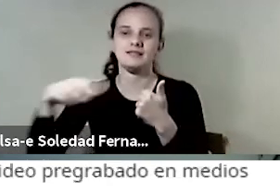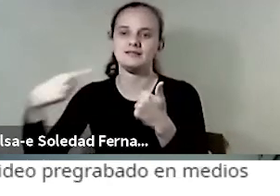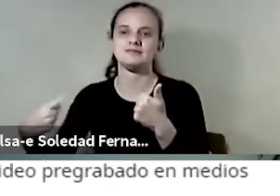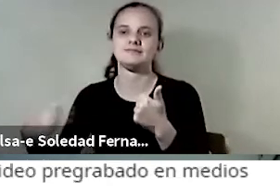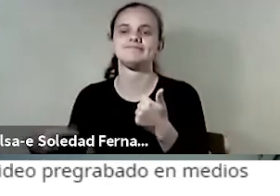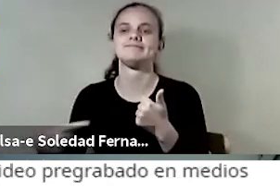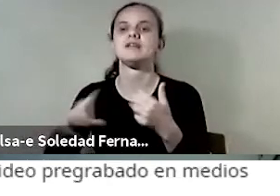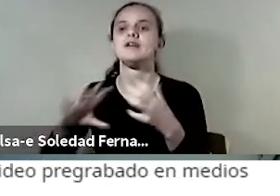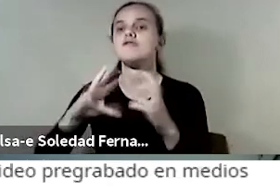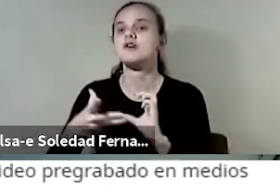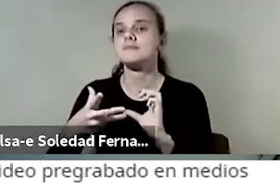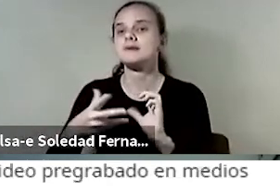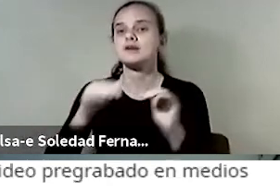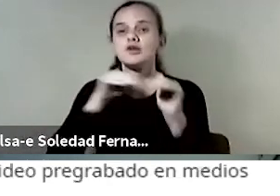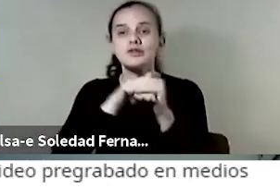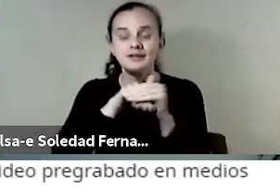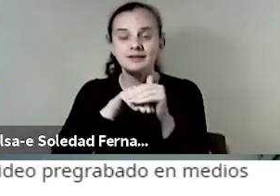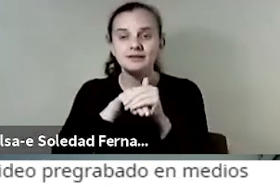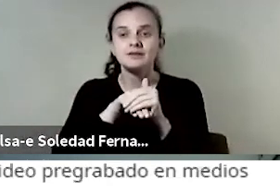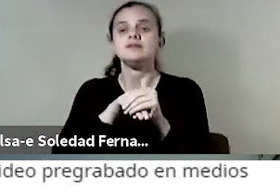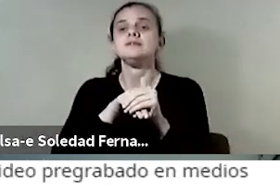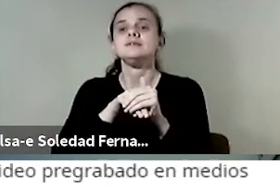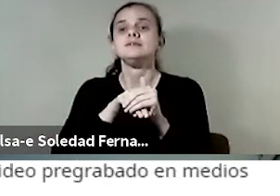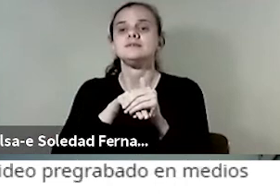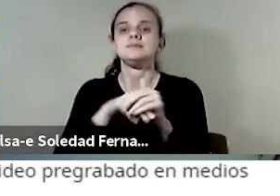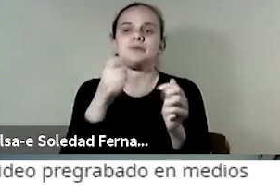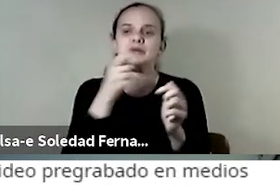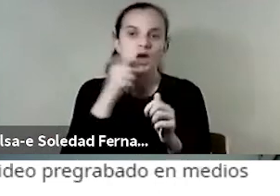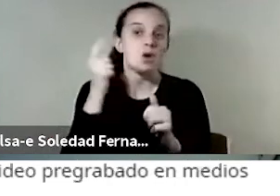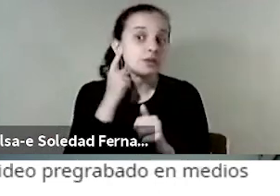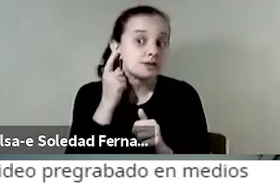También están las etiquetas por tipo de